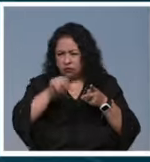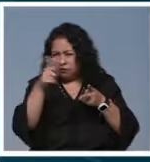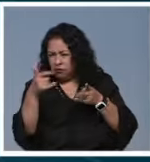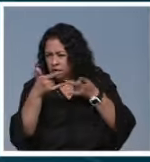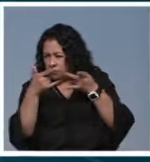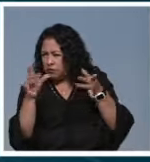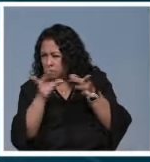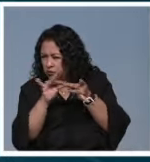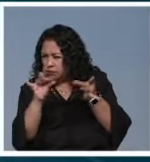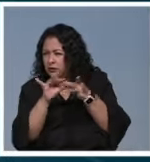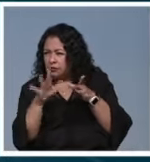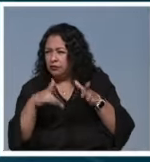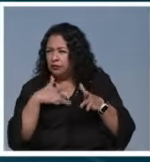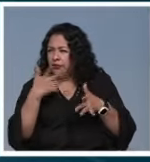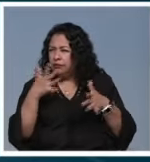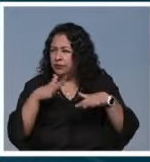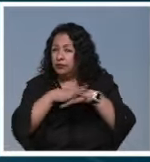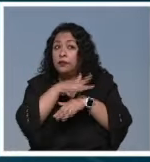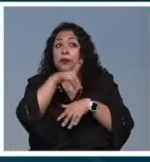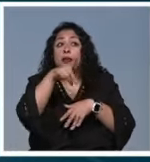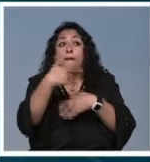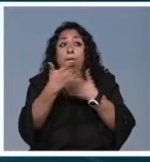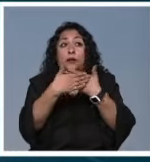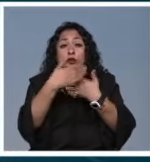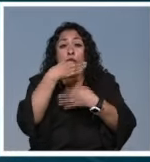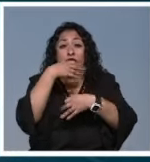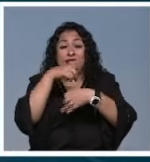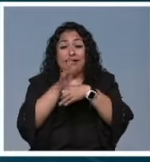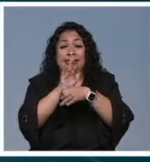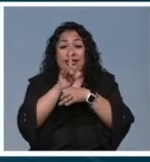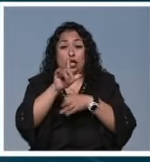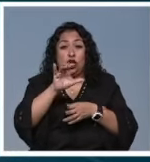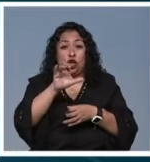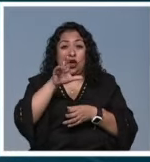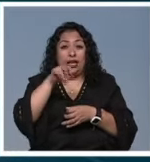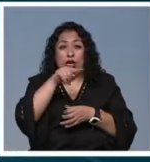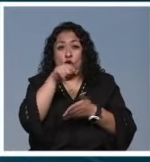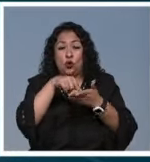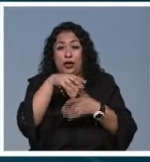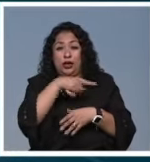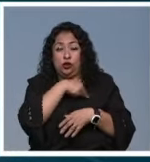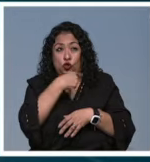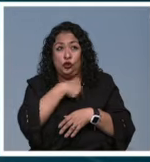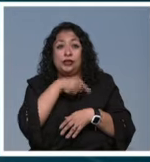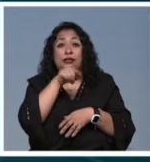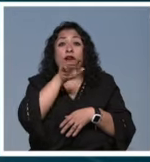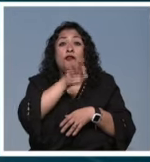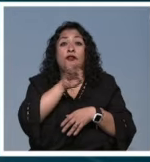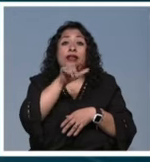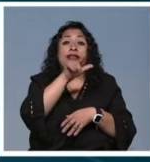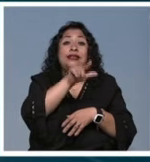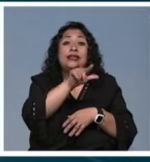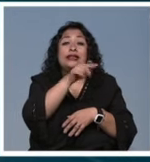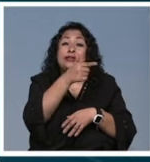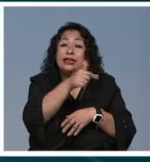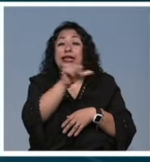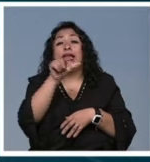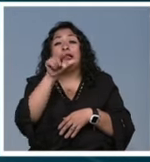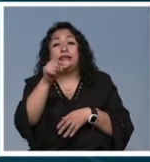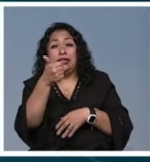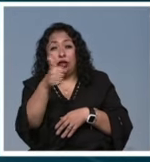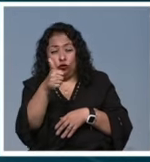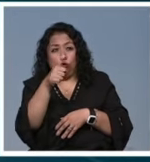parte de la historia. La próxima edición del Festival de Cine de Locarno en Suiza se realizará del 7 al 17 de agosto.